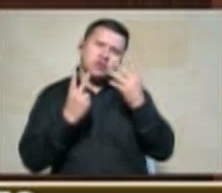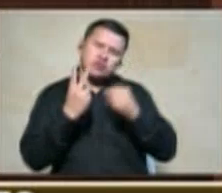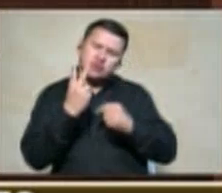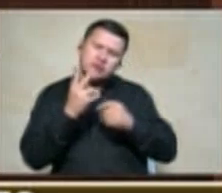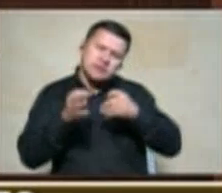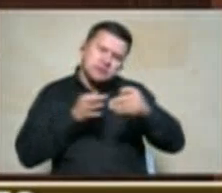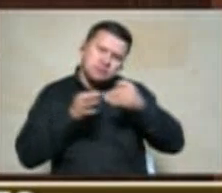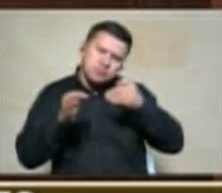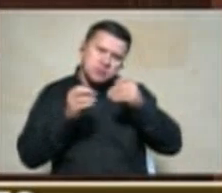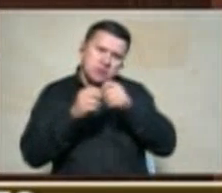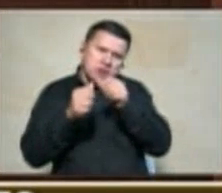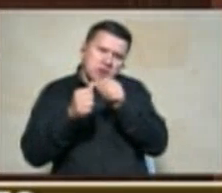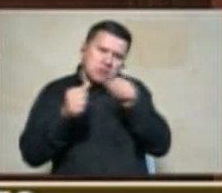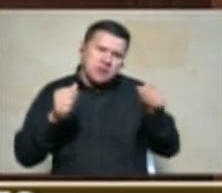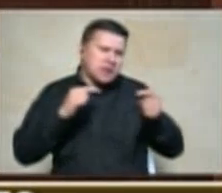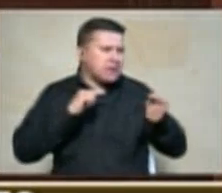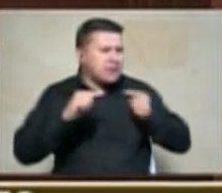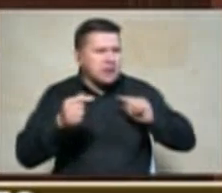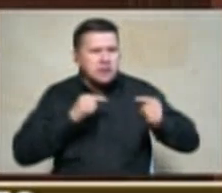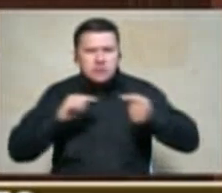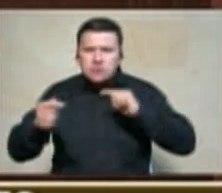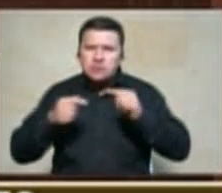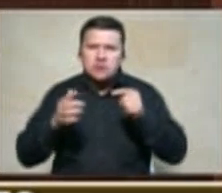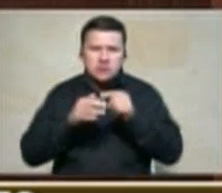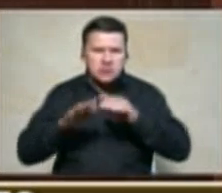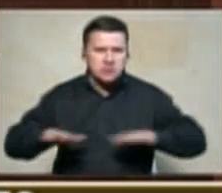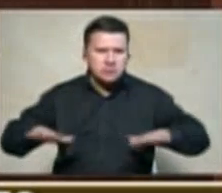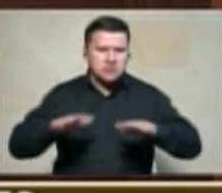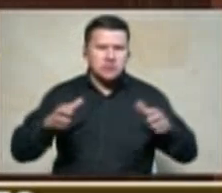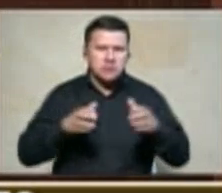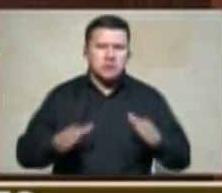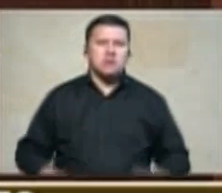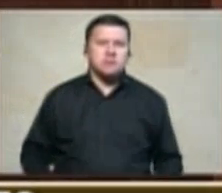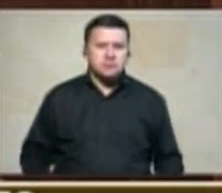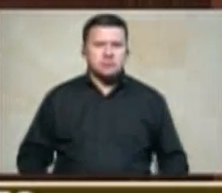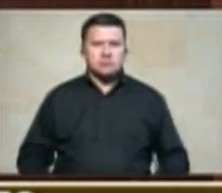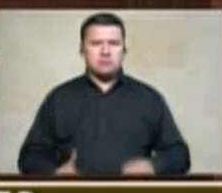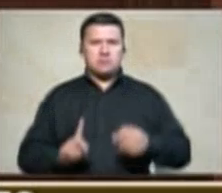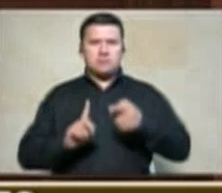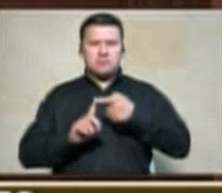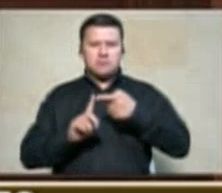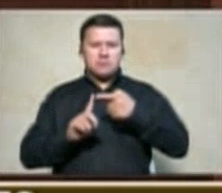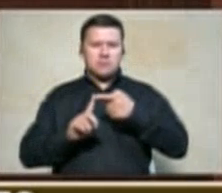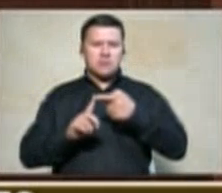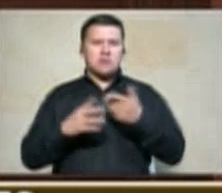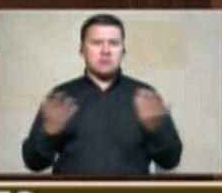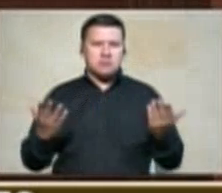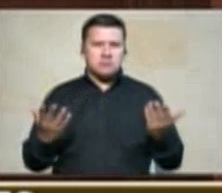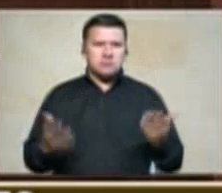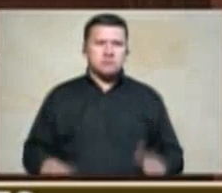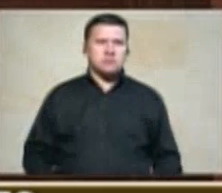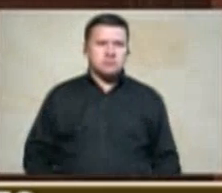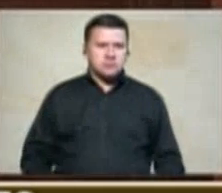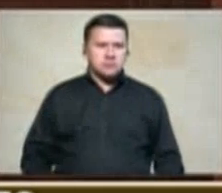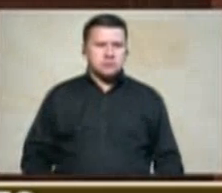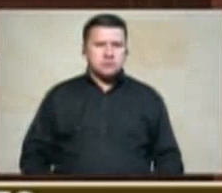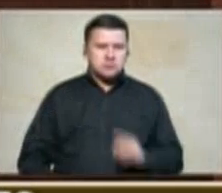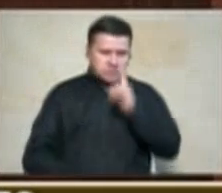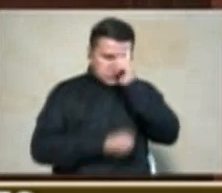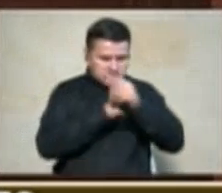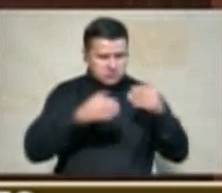explicaciones ampliamente discutidas y debatidas en este espacio. La primera, la de que en ese